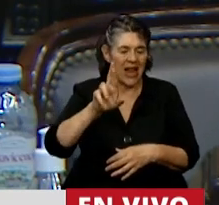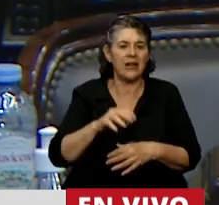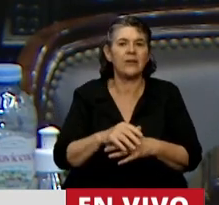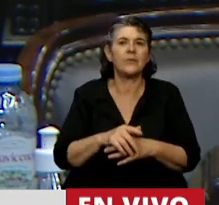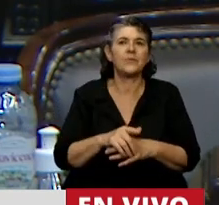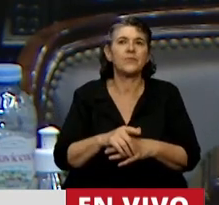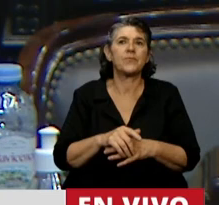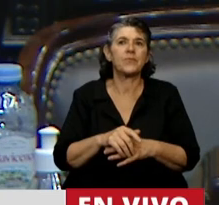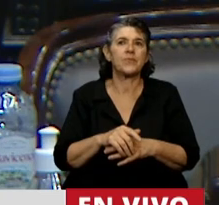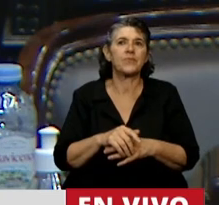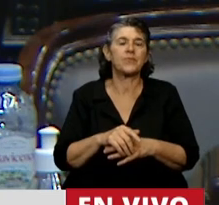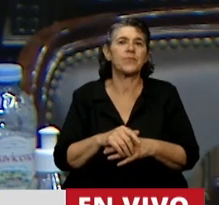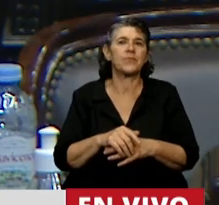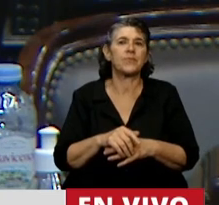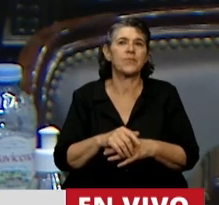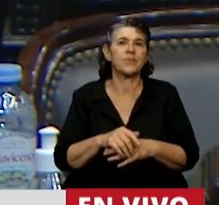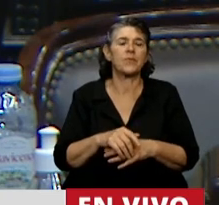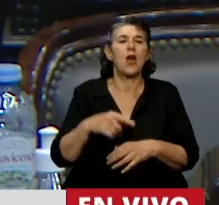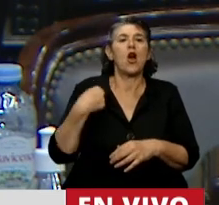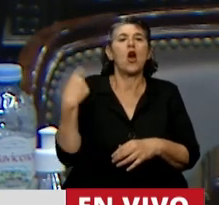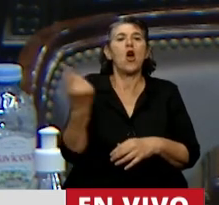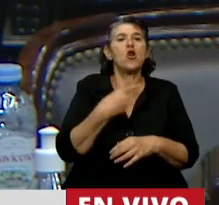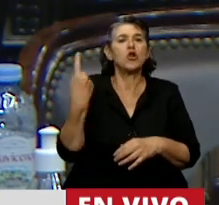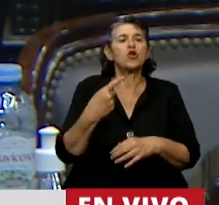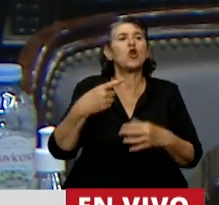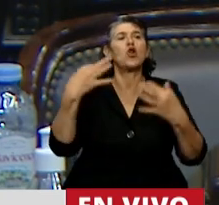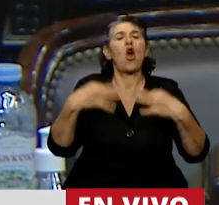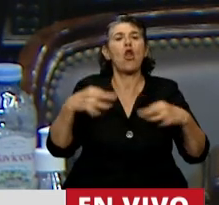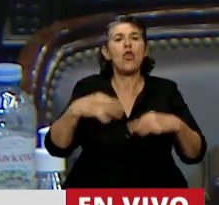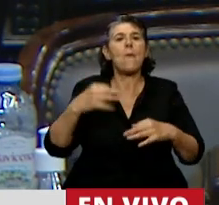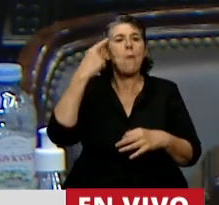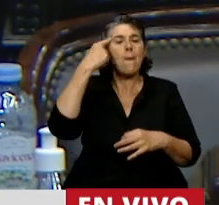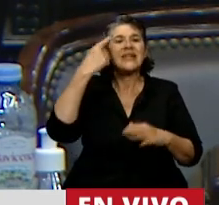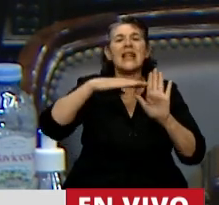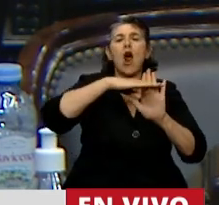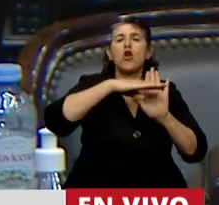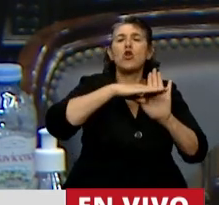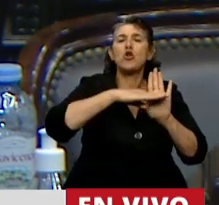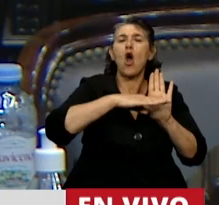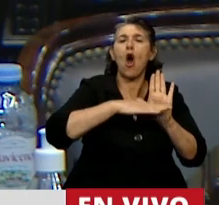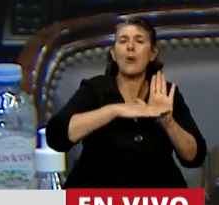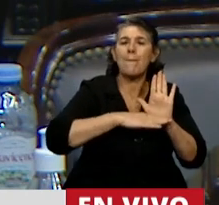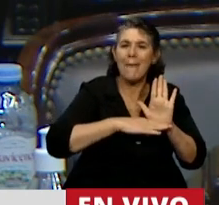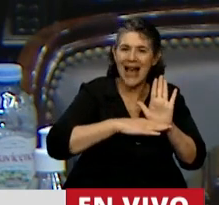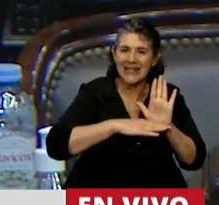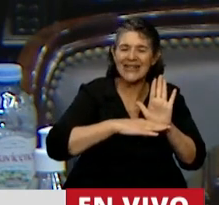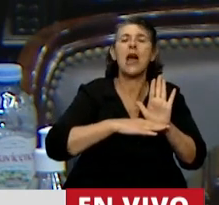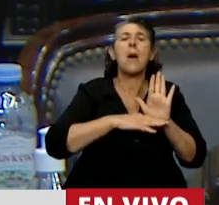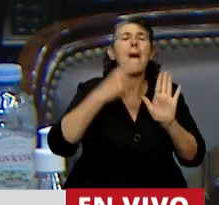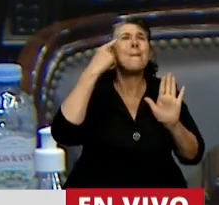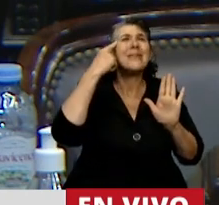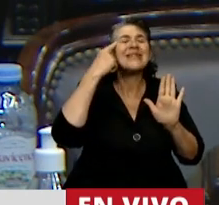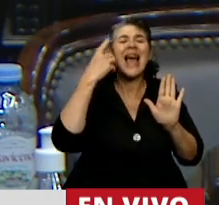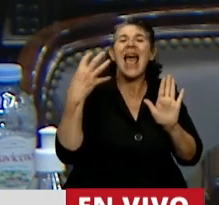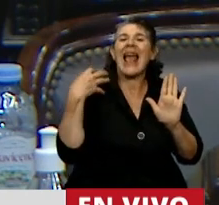que nosotros tenemos que considerar normas con un sentido de interés general, no atados a condicionalidades.